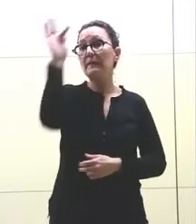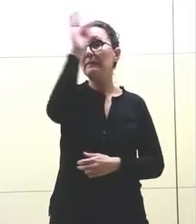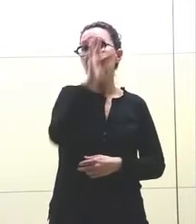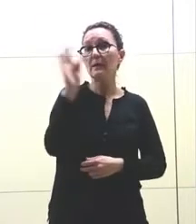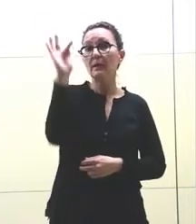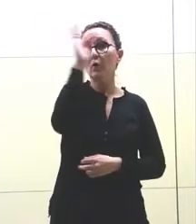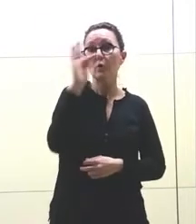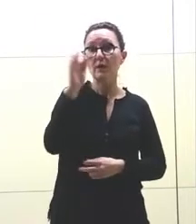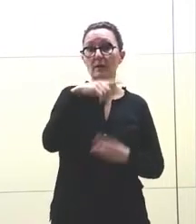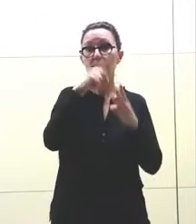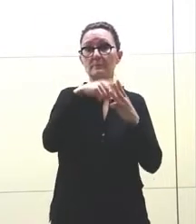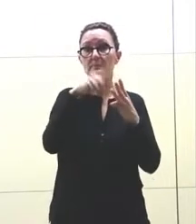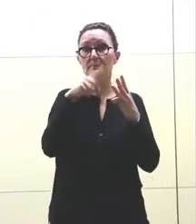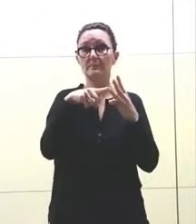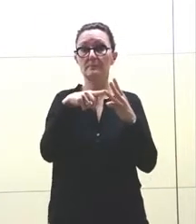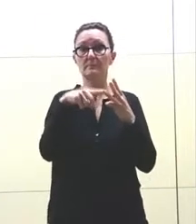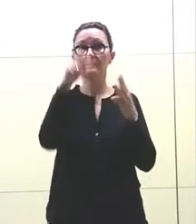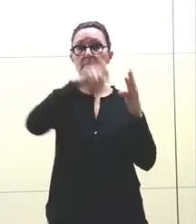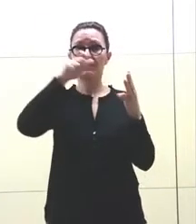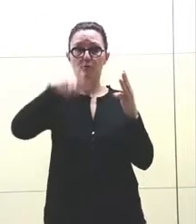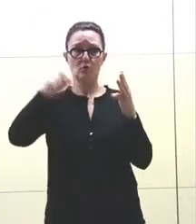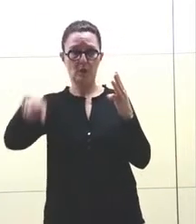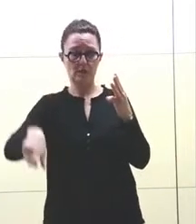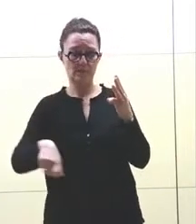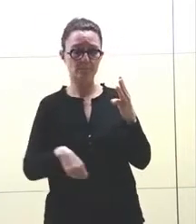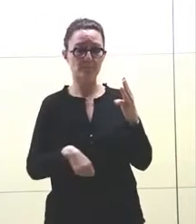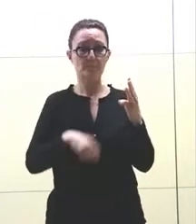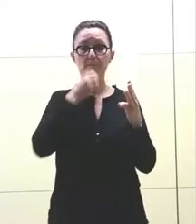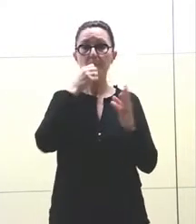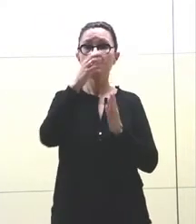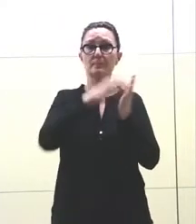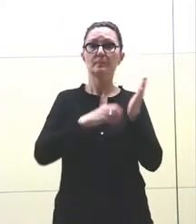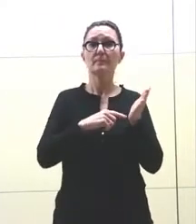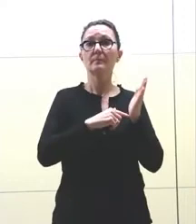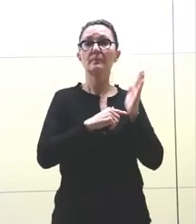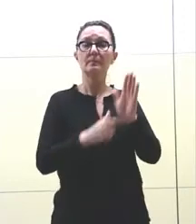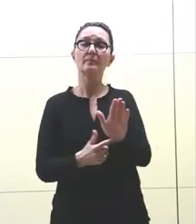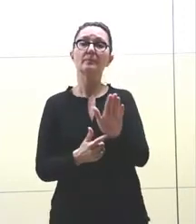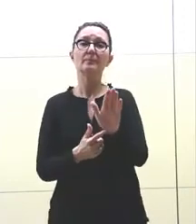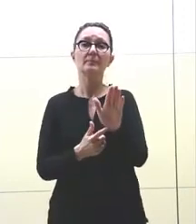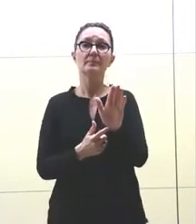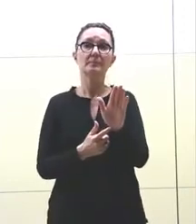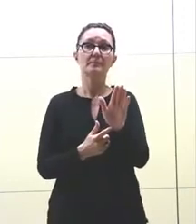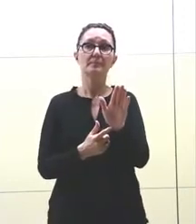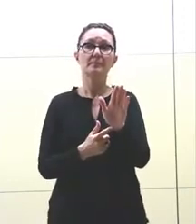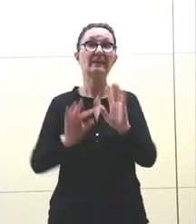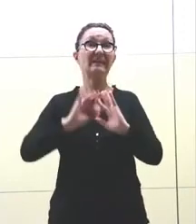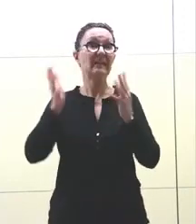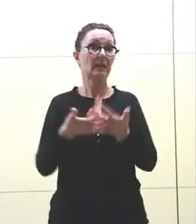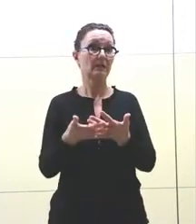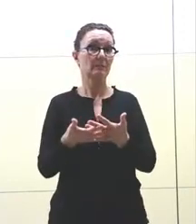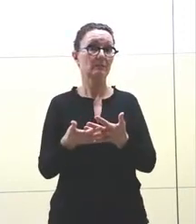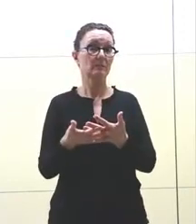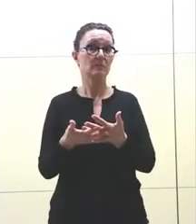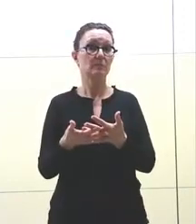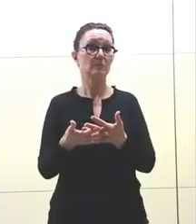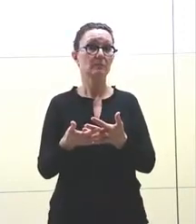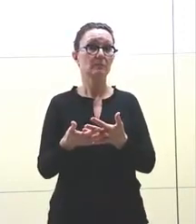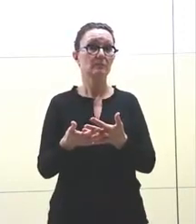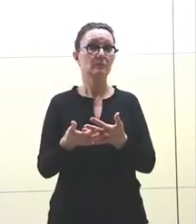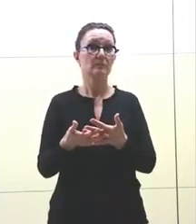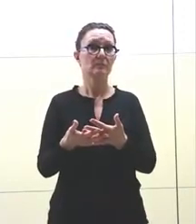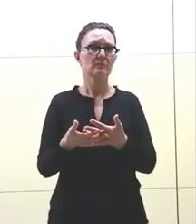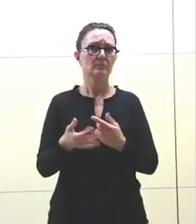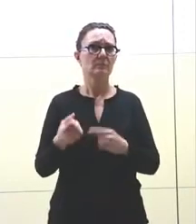estos firmantes, y expusieron la declaración en Internet y ha tenido el apoyo